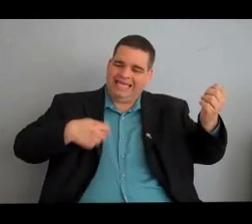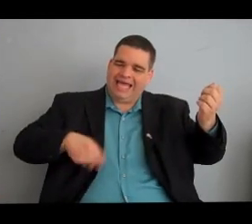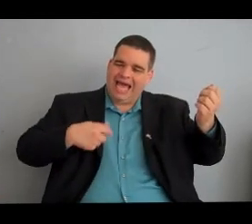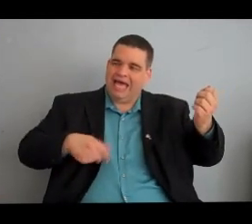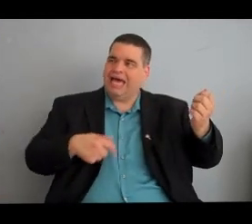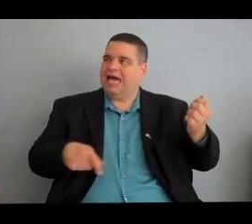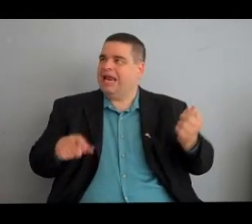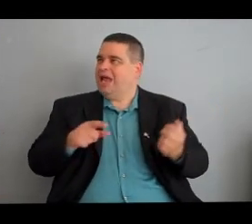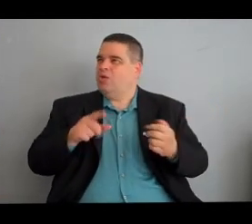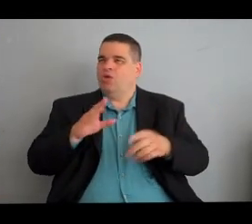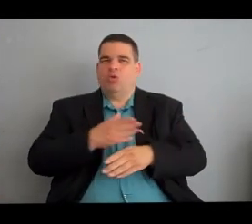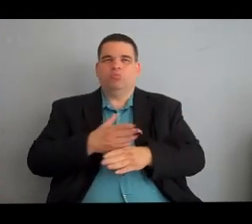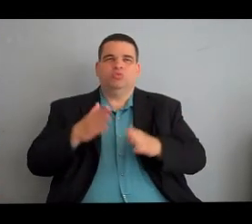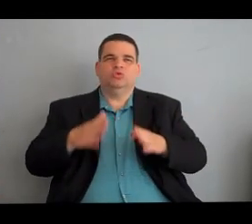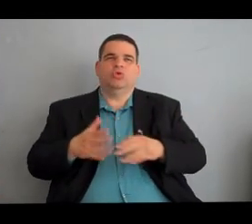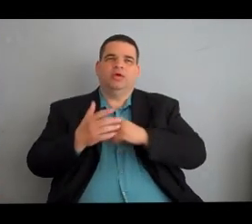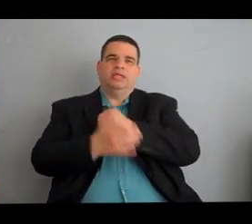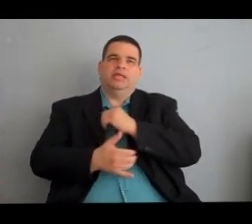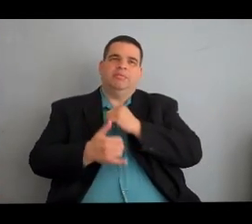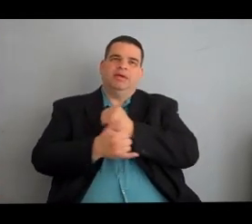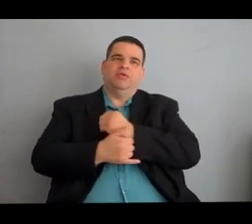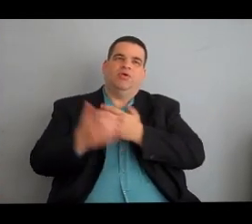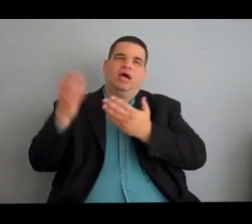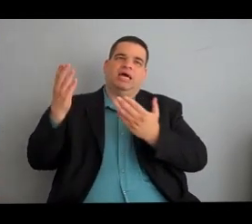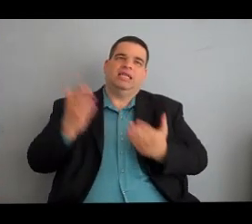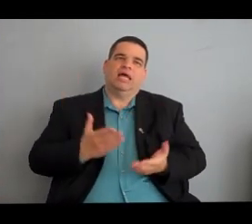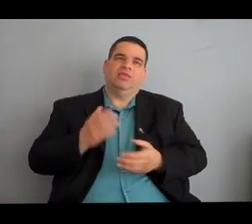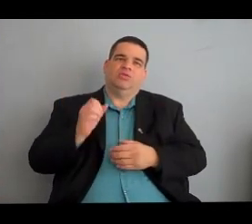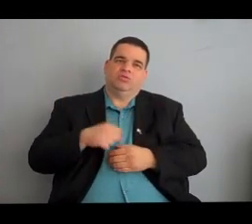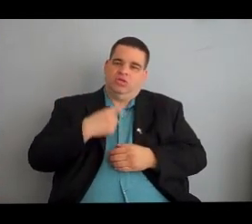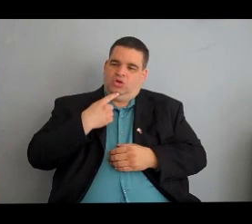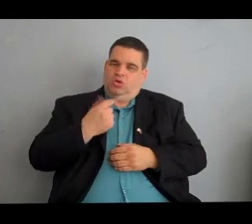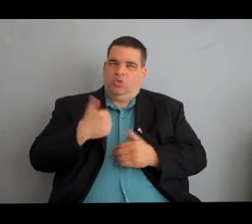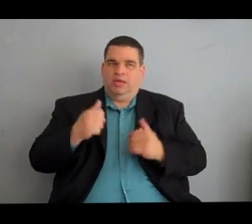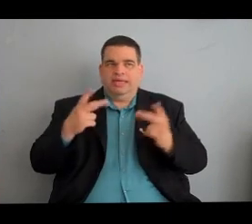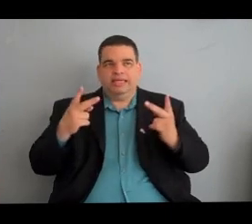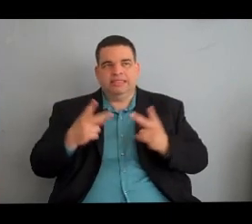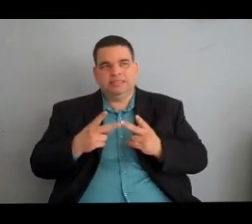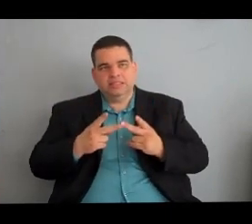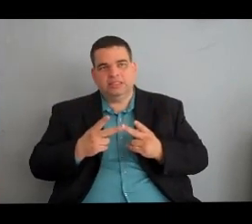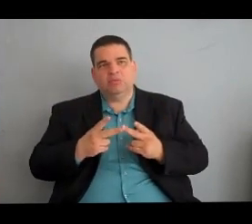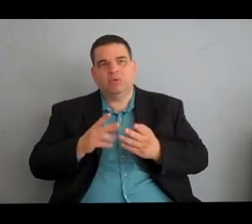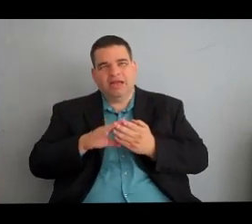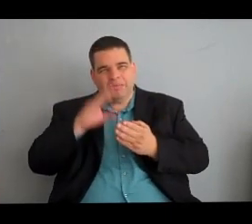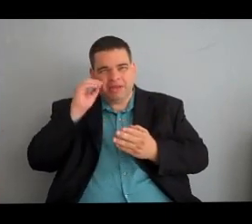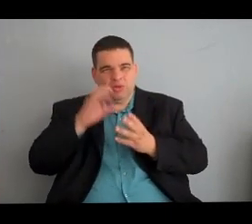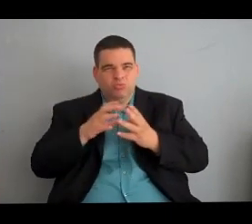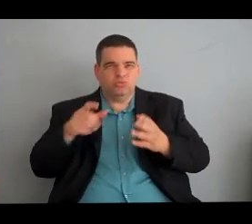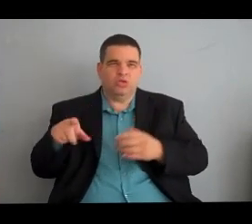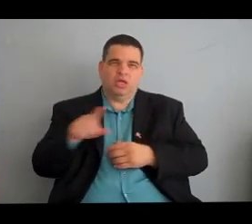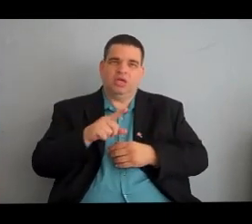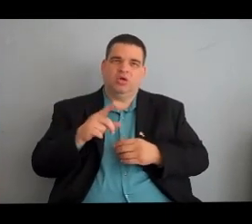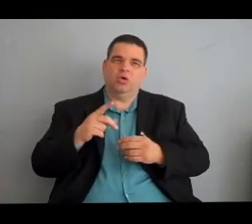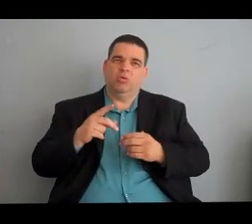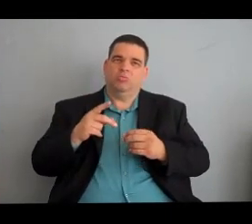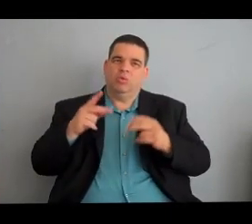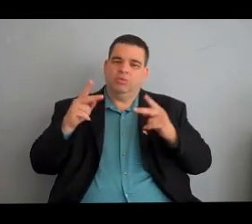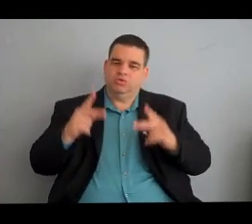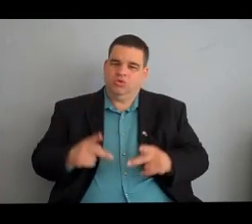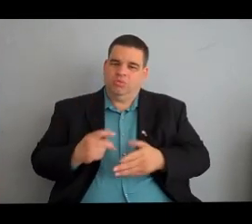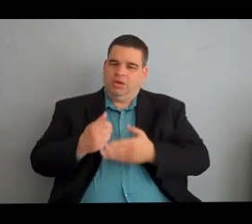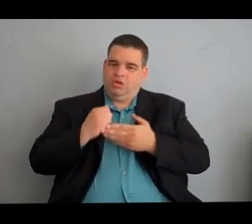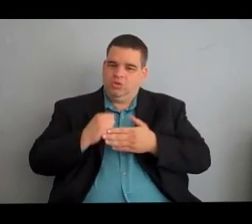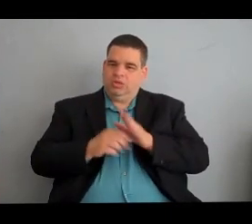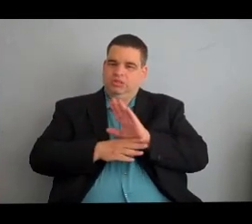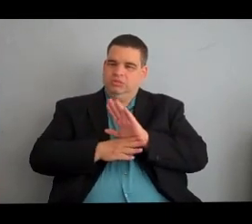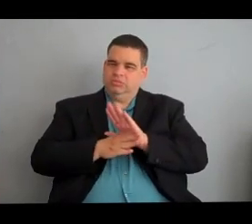dado, seguro que sí, lo digo donde quiera porque he aprendido de él y como ser humano me enseñó a crecer y aprendí un montón con el maestro Pedro